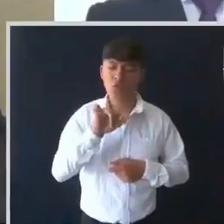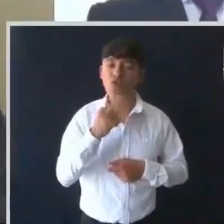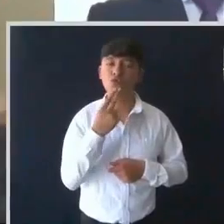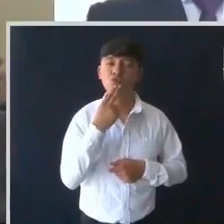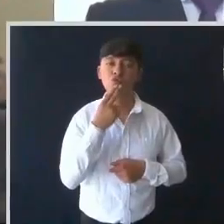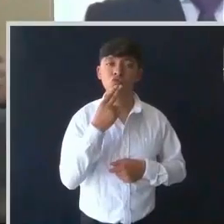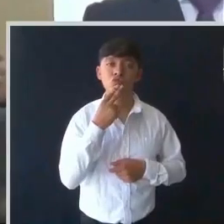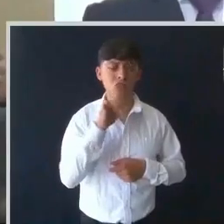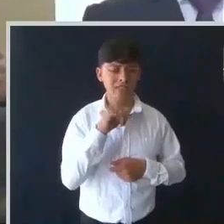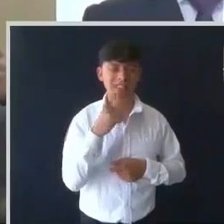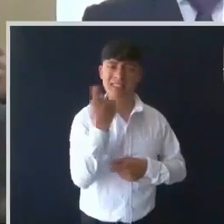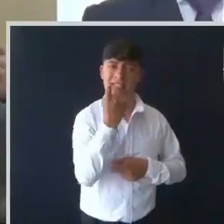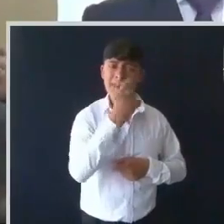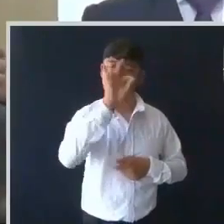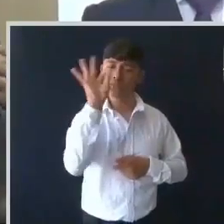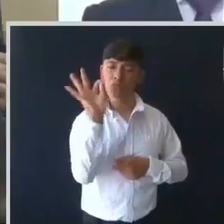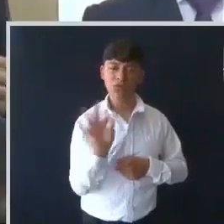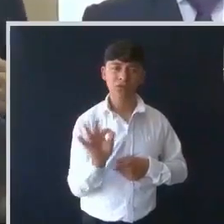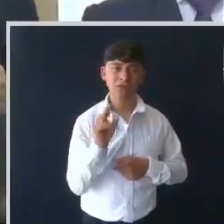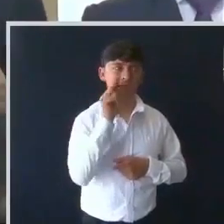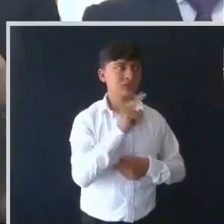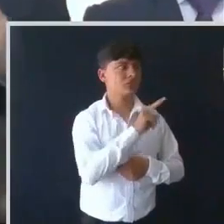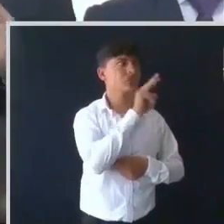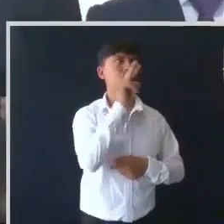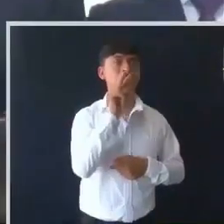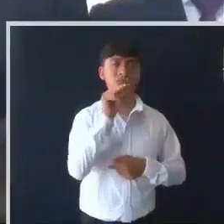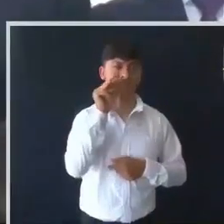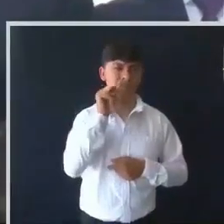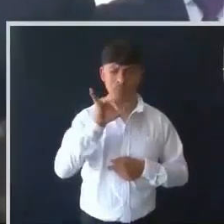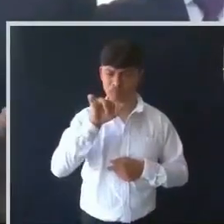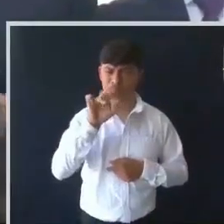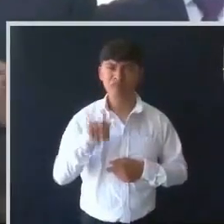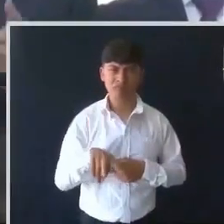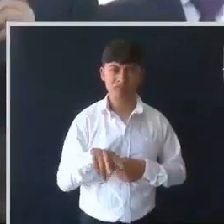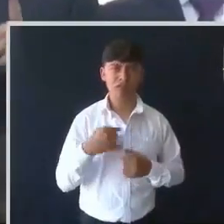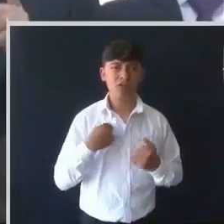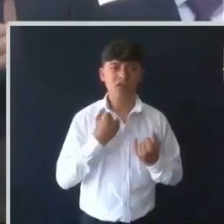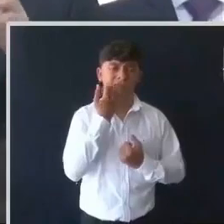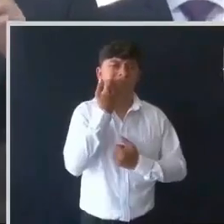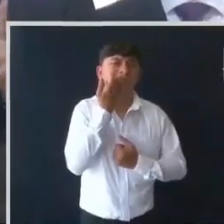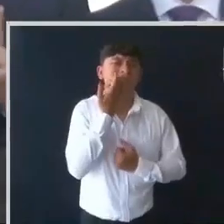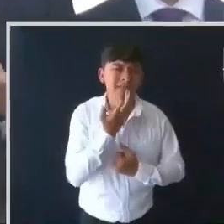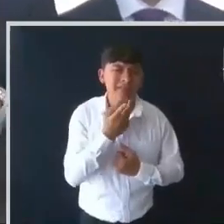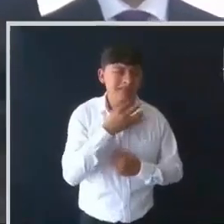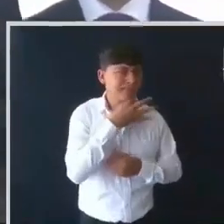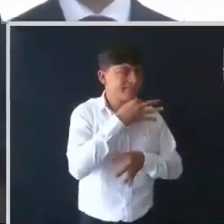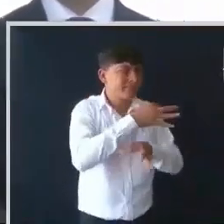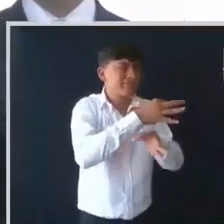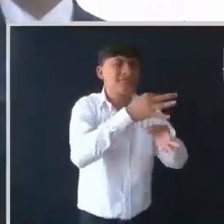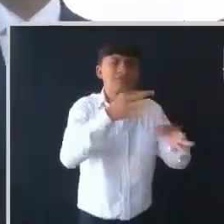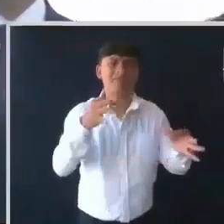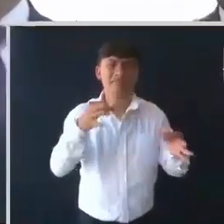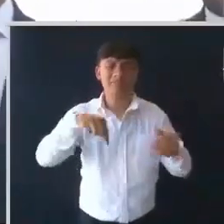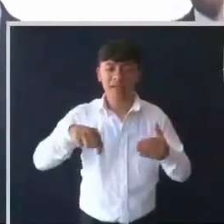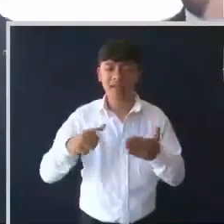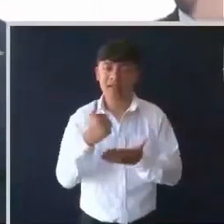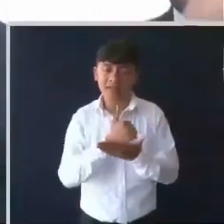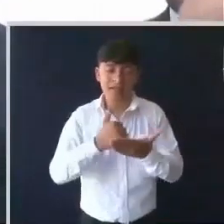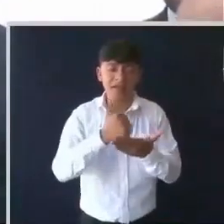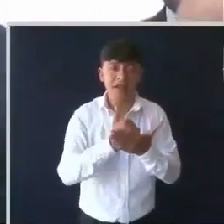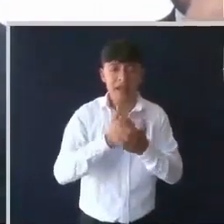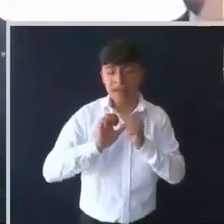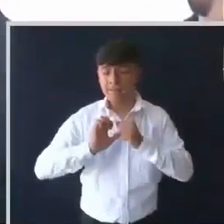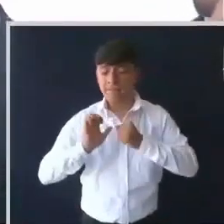al 100%. Y quiero presumir que es la ciudad administrativa o el centro